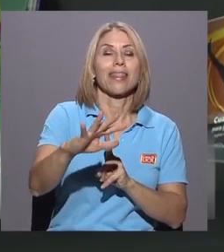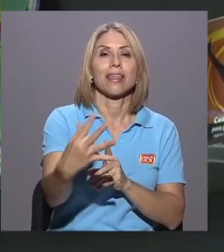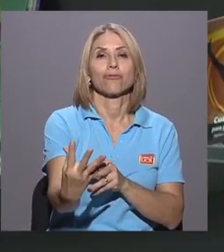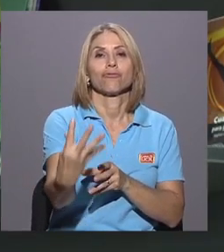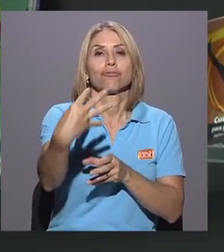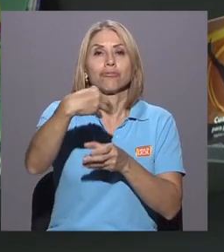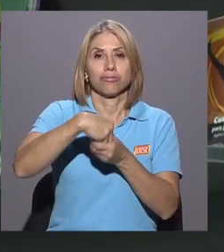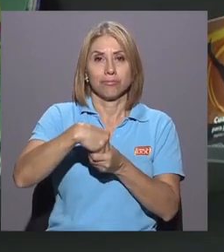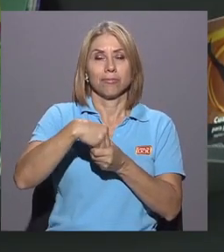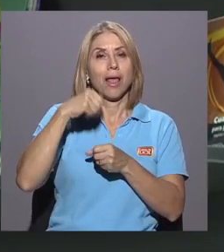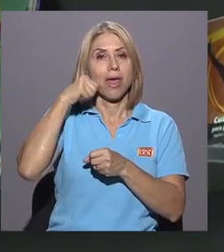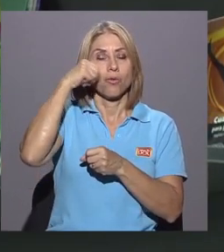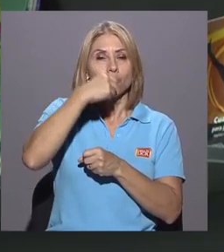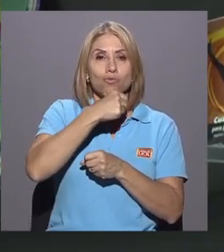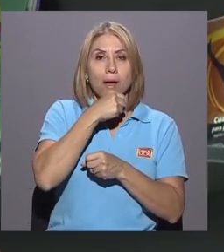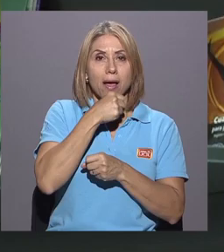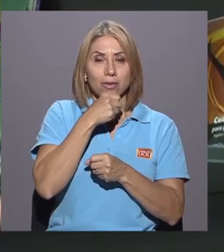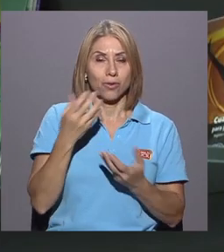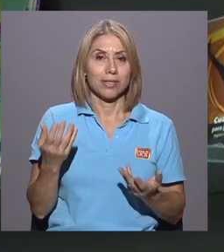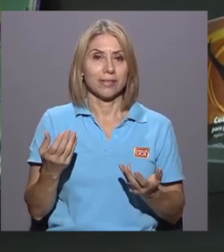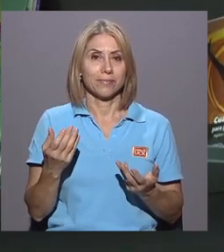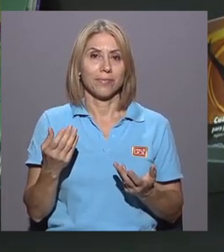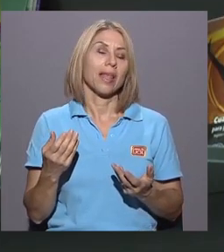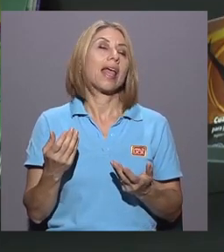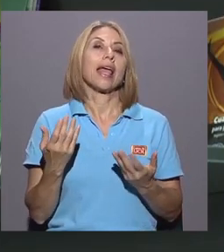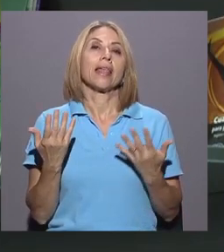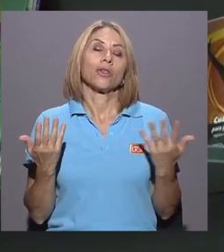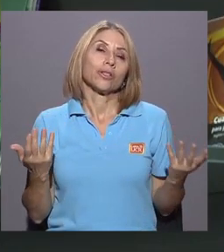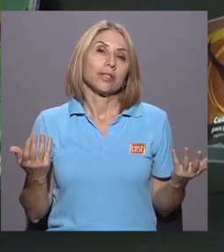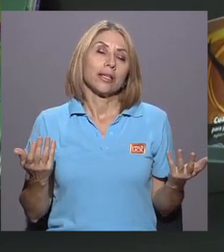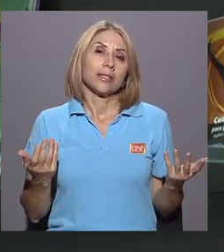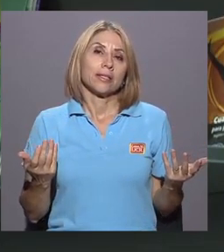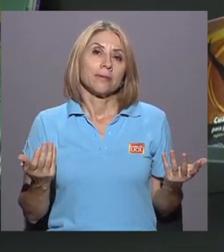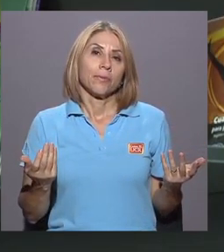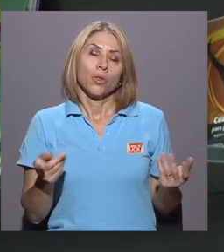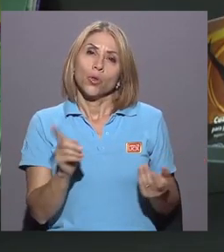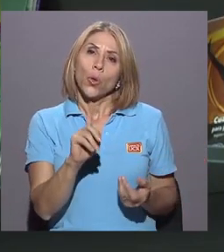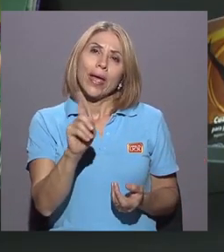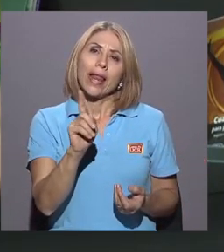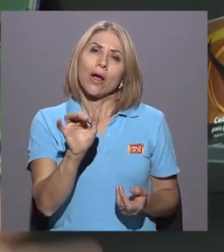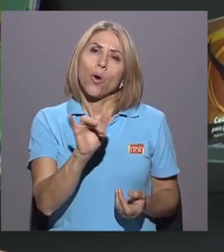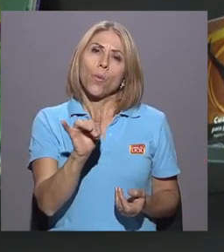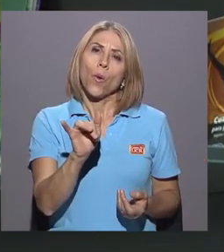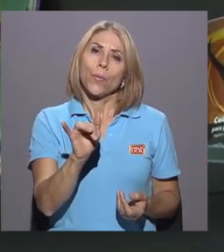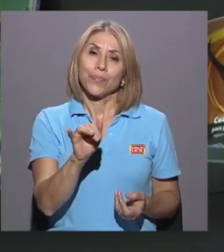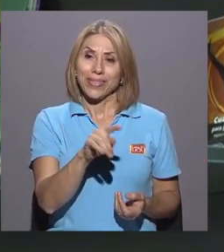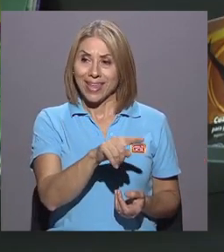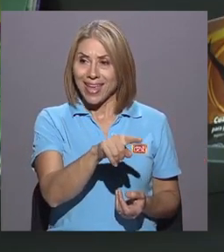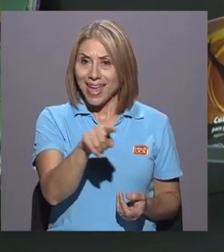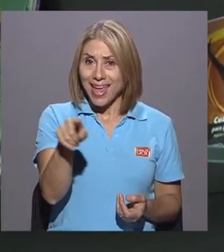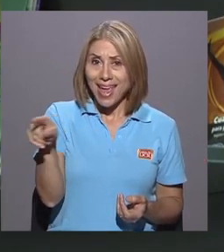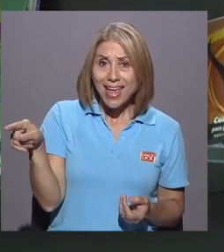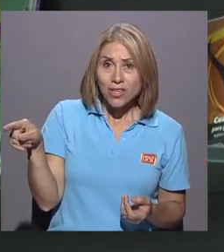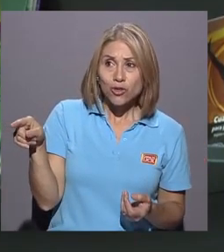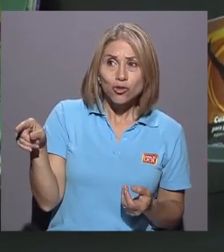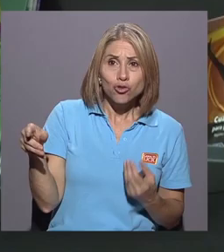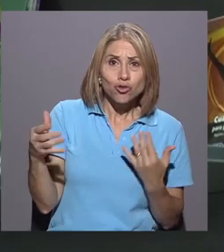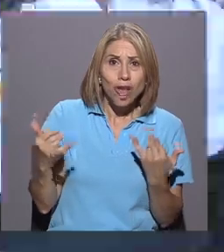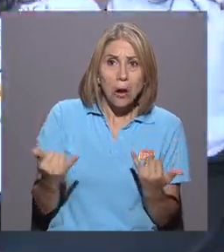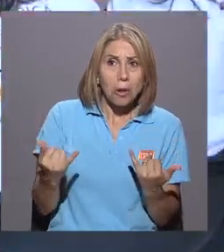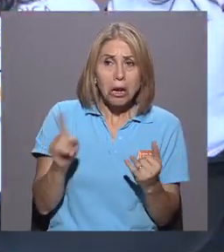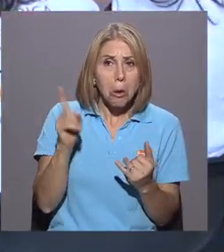adultos mayores entonces no más bien no era como quitarlos a ellos verdad de esta nueva generación